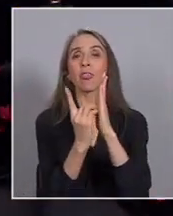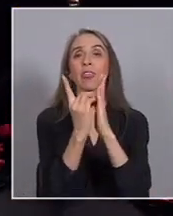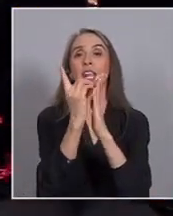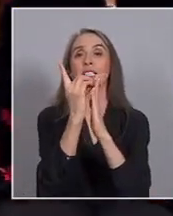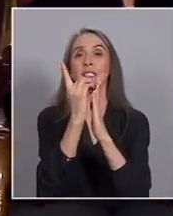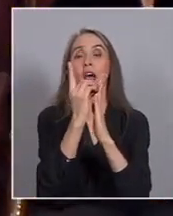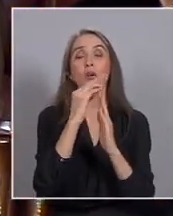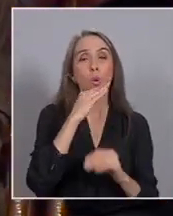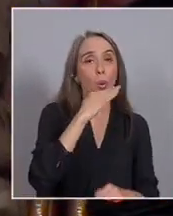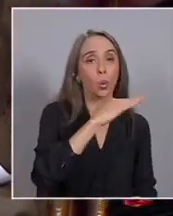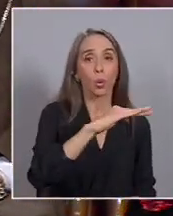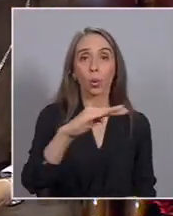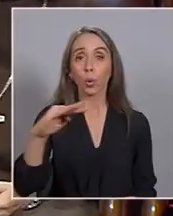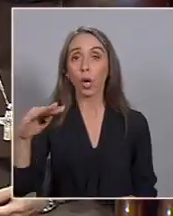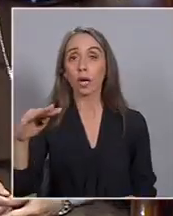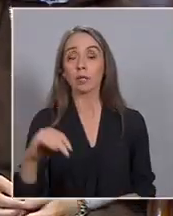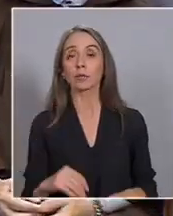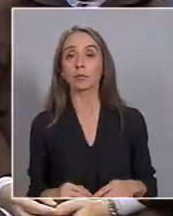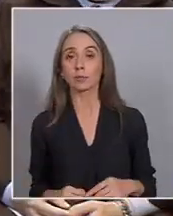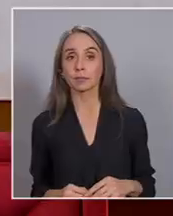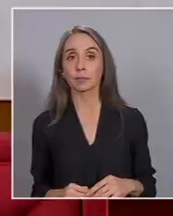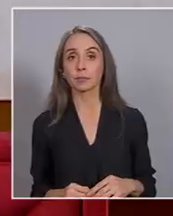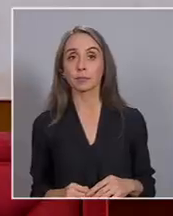en desarrollo rural,